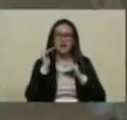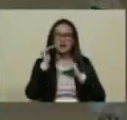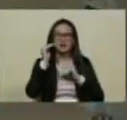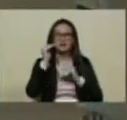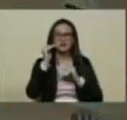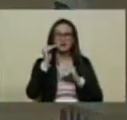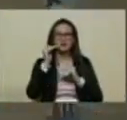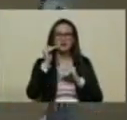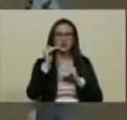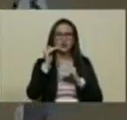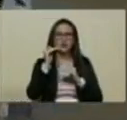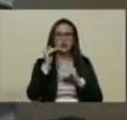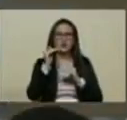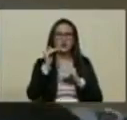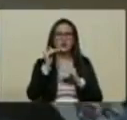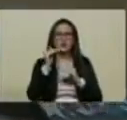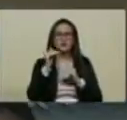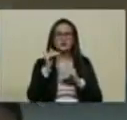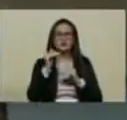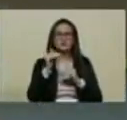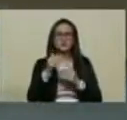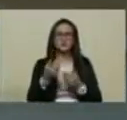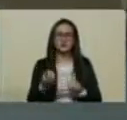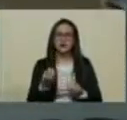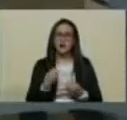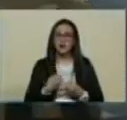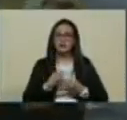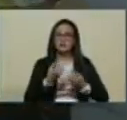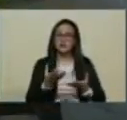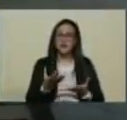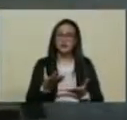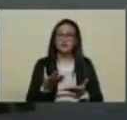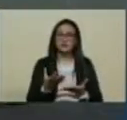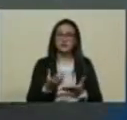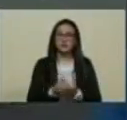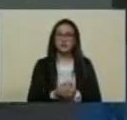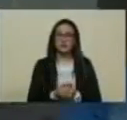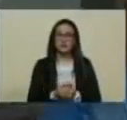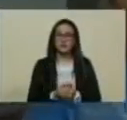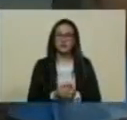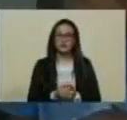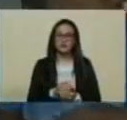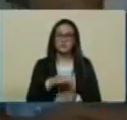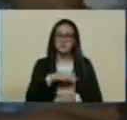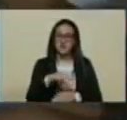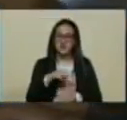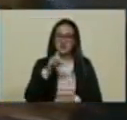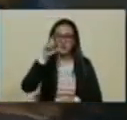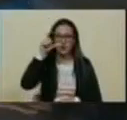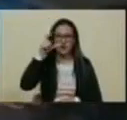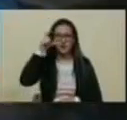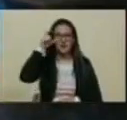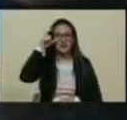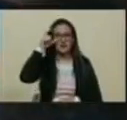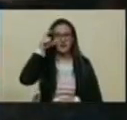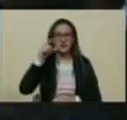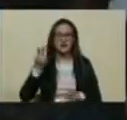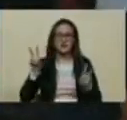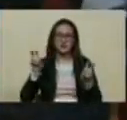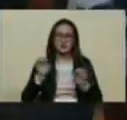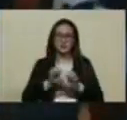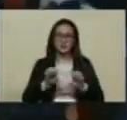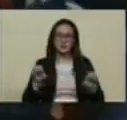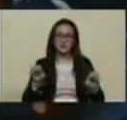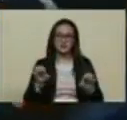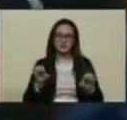atención que le puso nuestro comandante eterno, que le está poniendo usted, que le está poniendo nuestro ministro Elías Agua, al tema de la